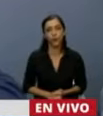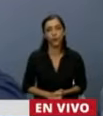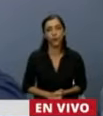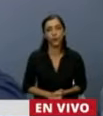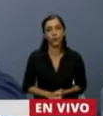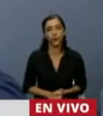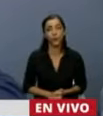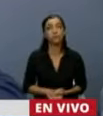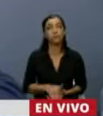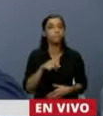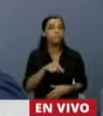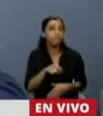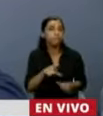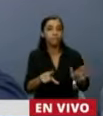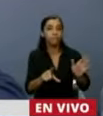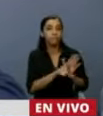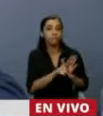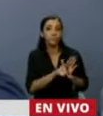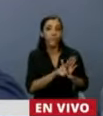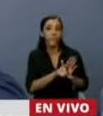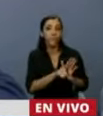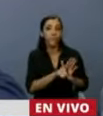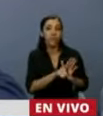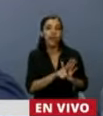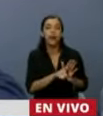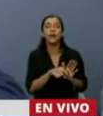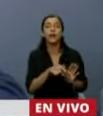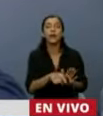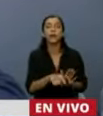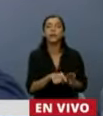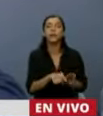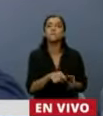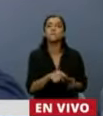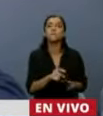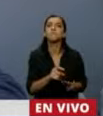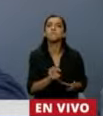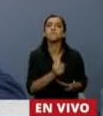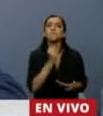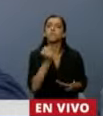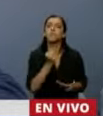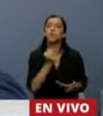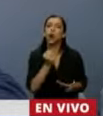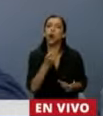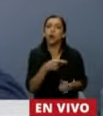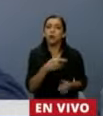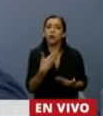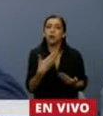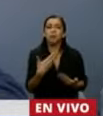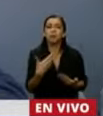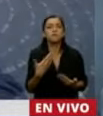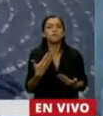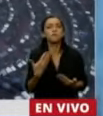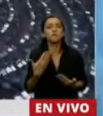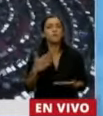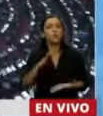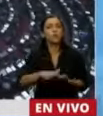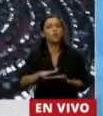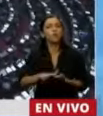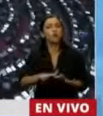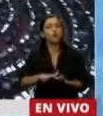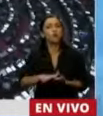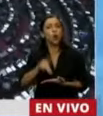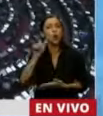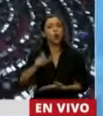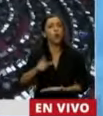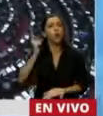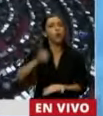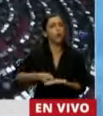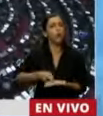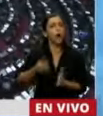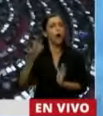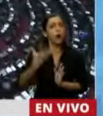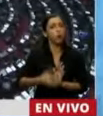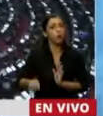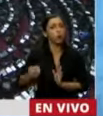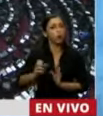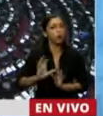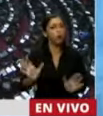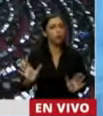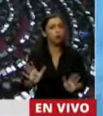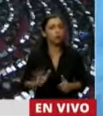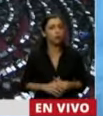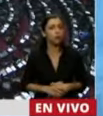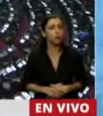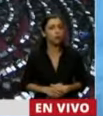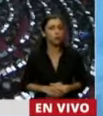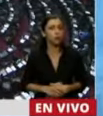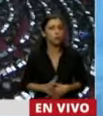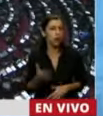Esta, la ley de la intervención legal del aborto, la ley, como se dice vulgarmente,